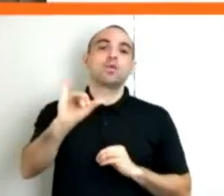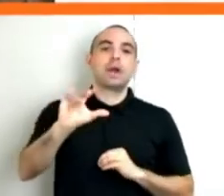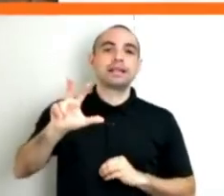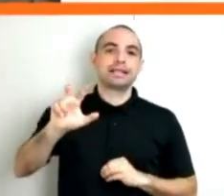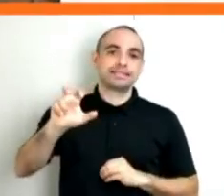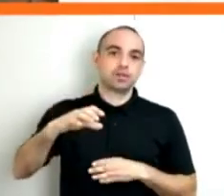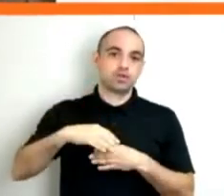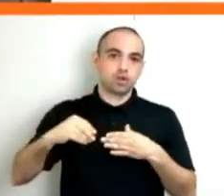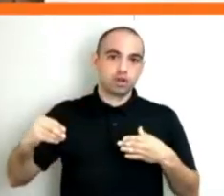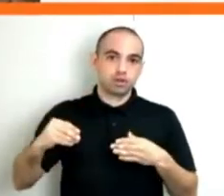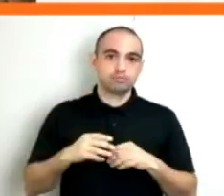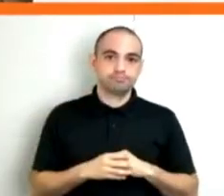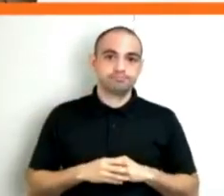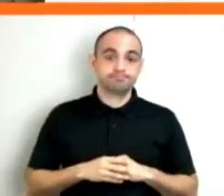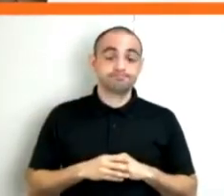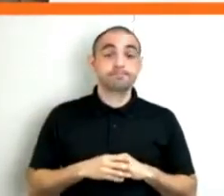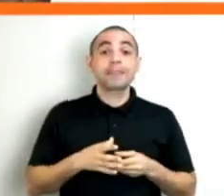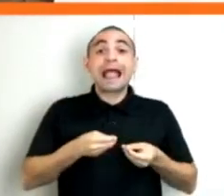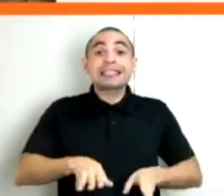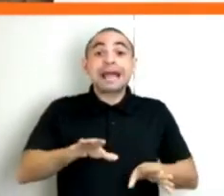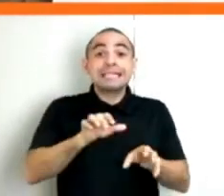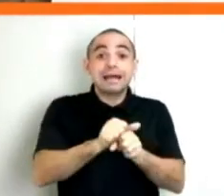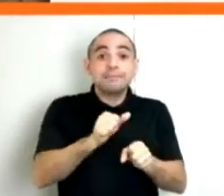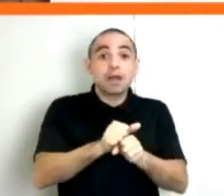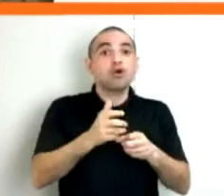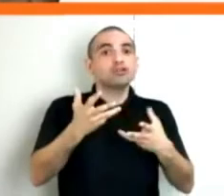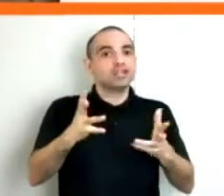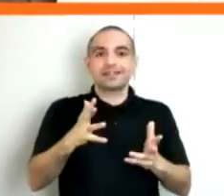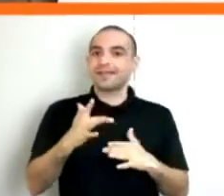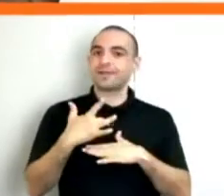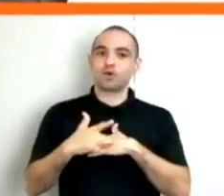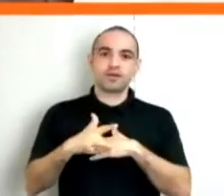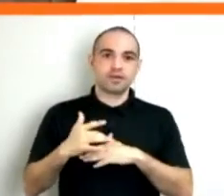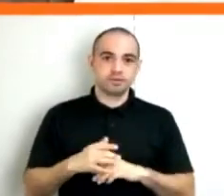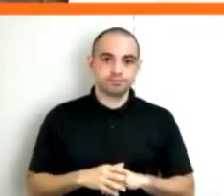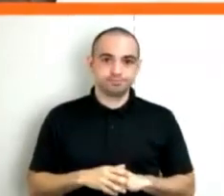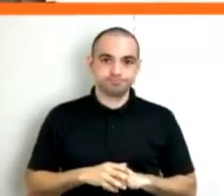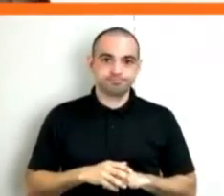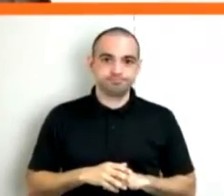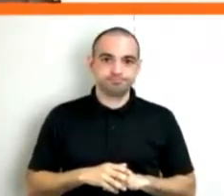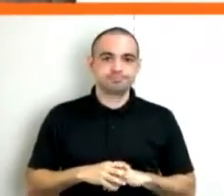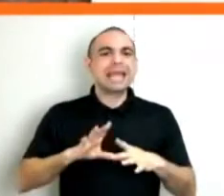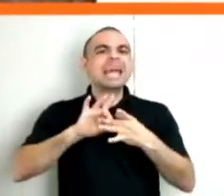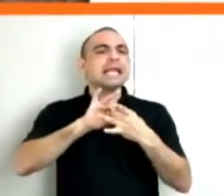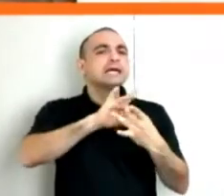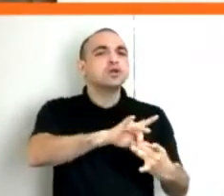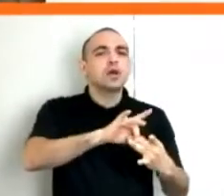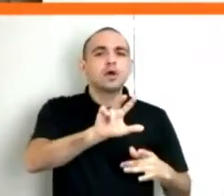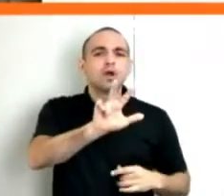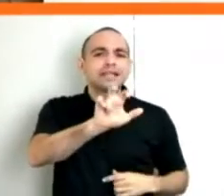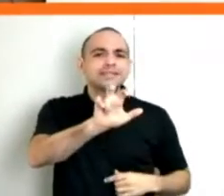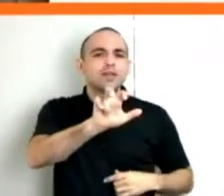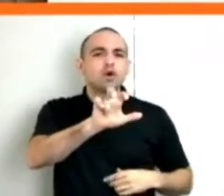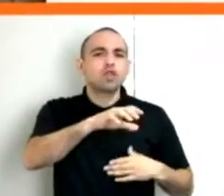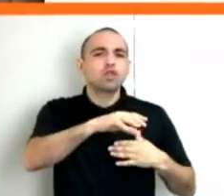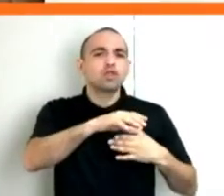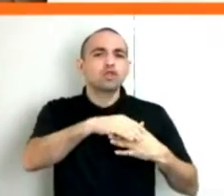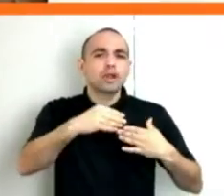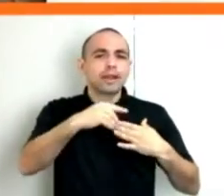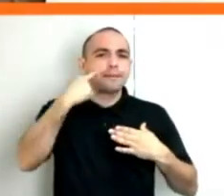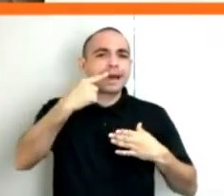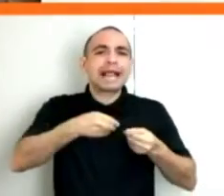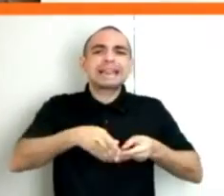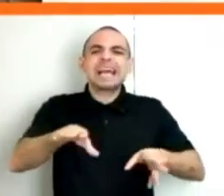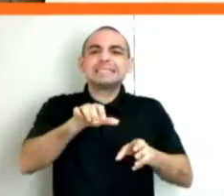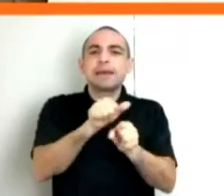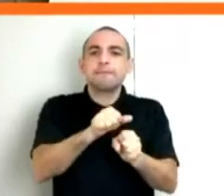las extensiones. Así que con respecto a lo que tiene que ver con los $300 para desempleo, el contratista nos